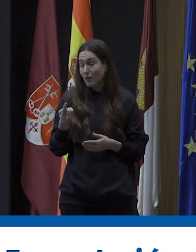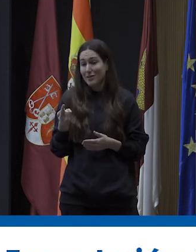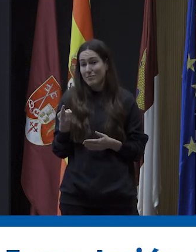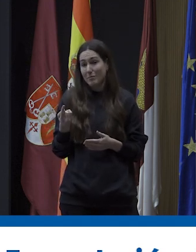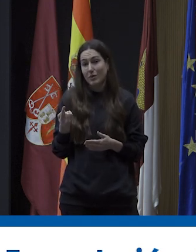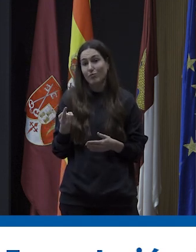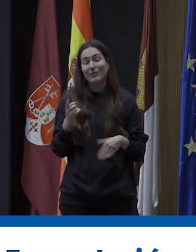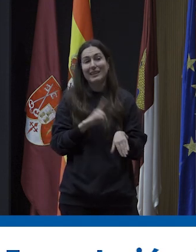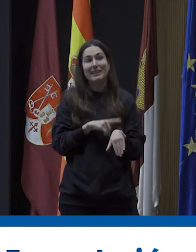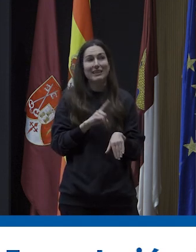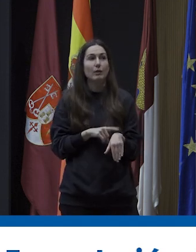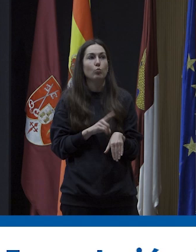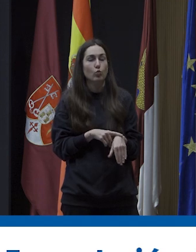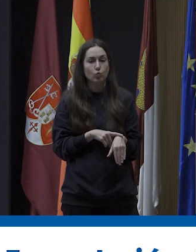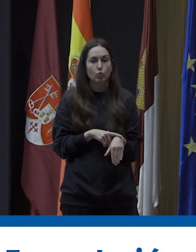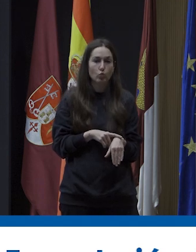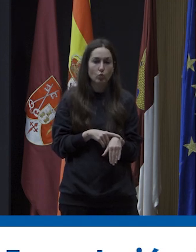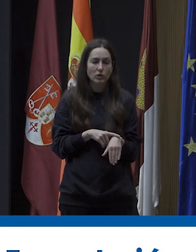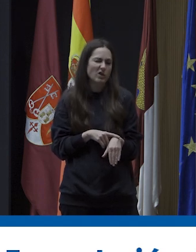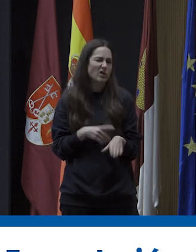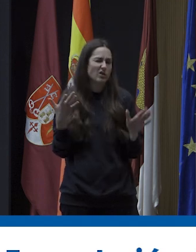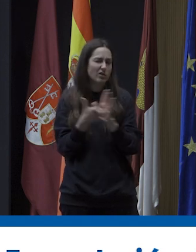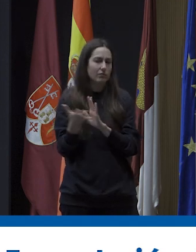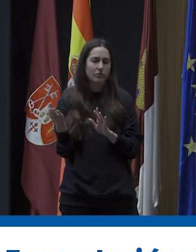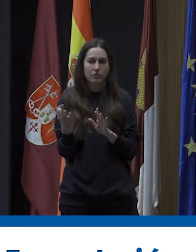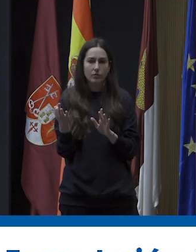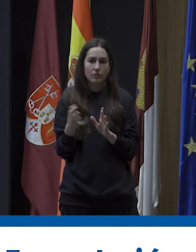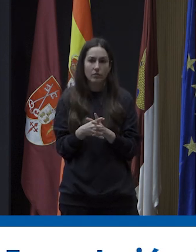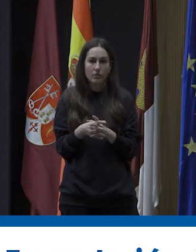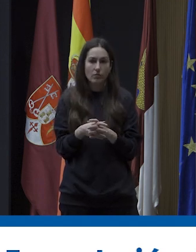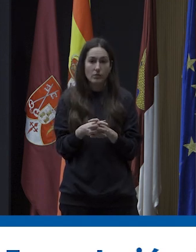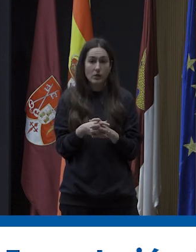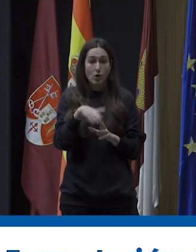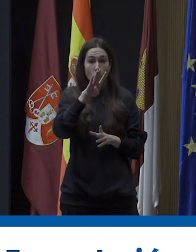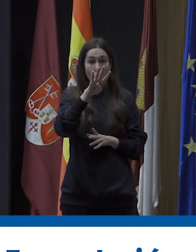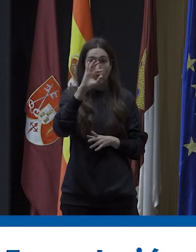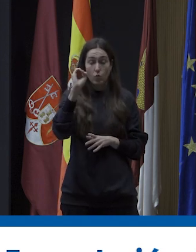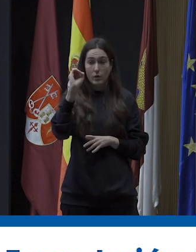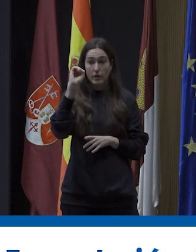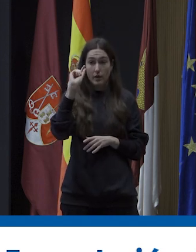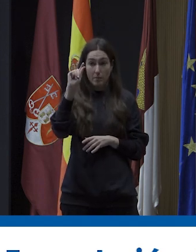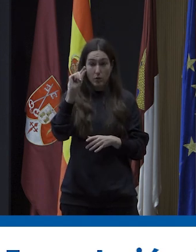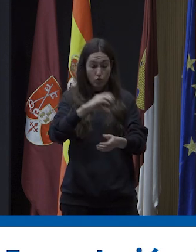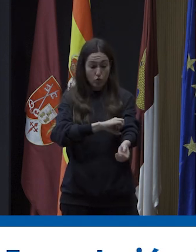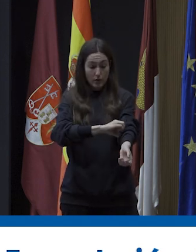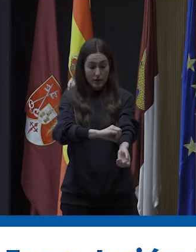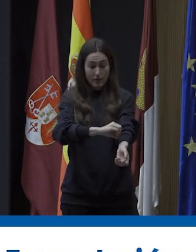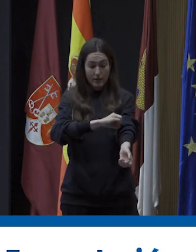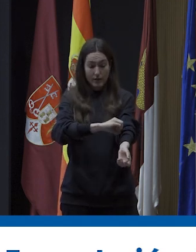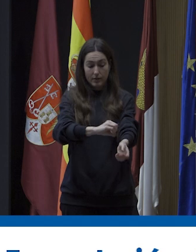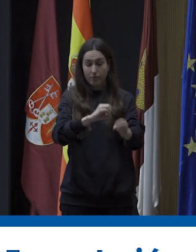factor tiempo dependiente. ¿Eso qué quiere decir? Pues que tras 40 minutos de oclusión de la arteria hay